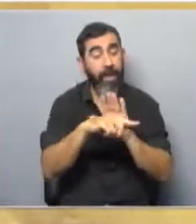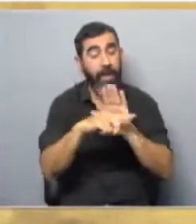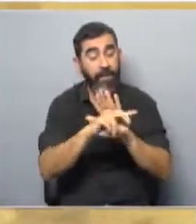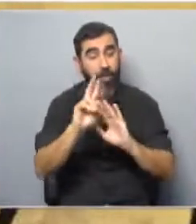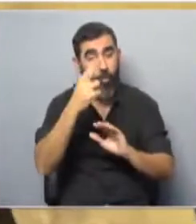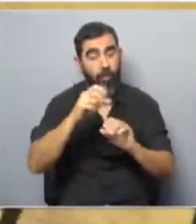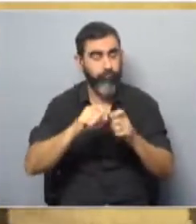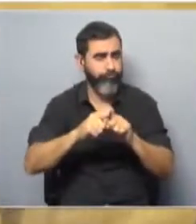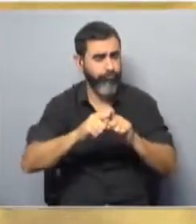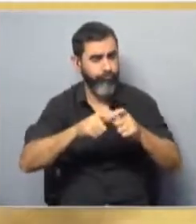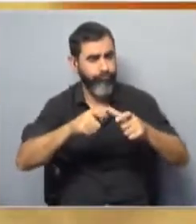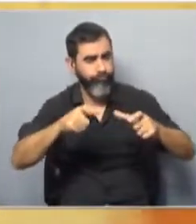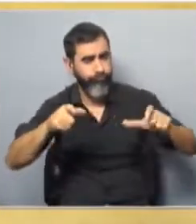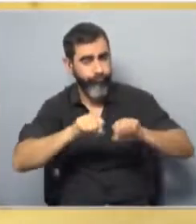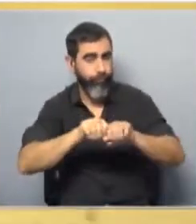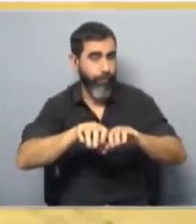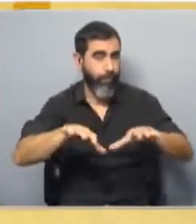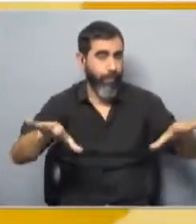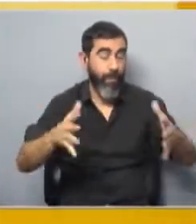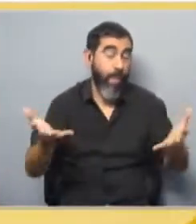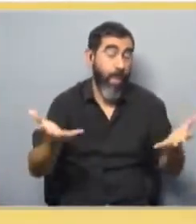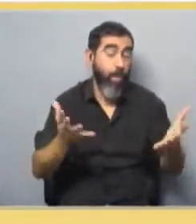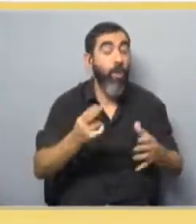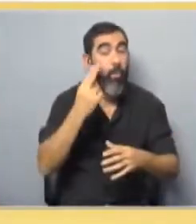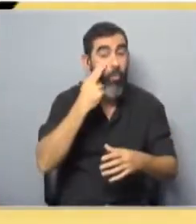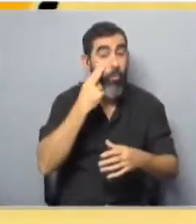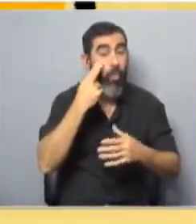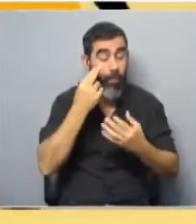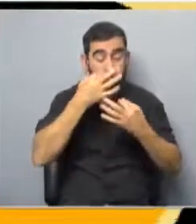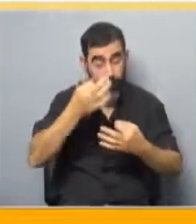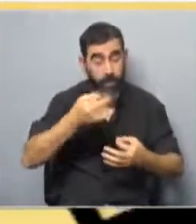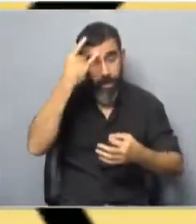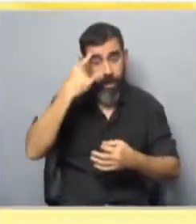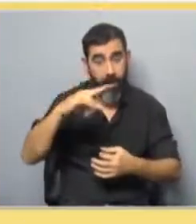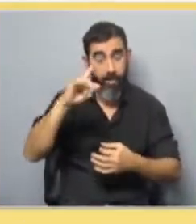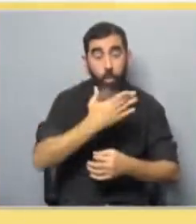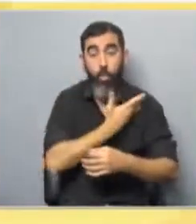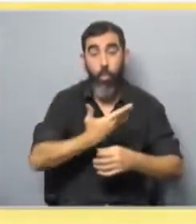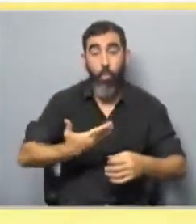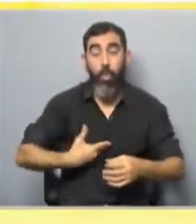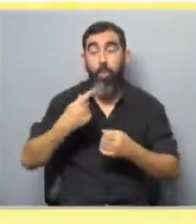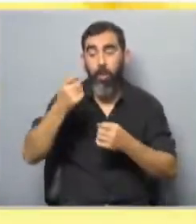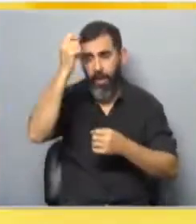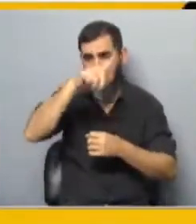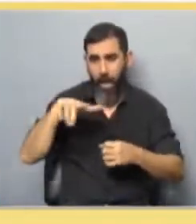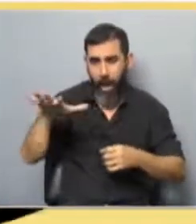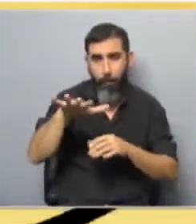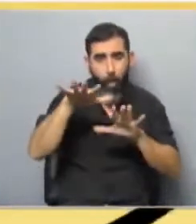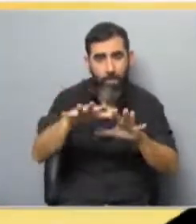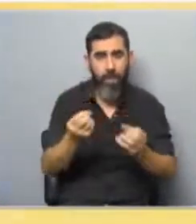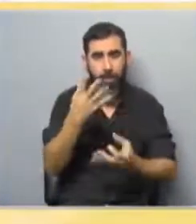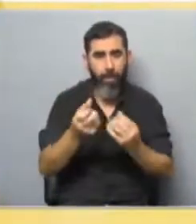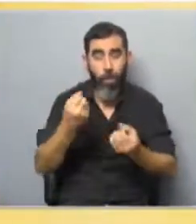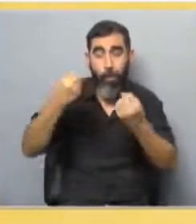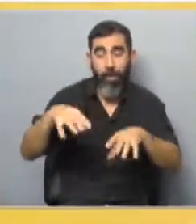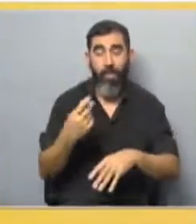y ahí comenzó a dispersarse. Y bueno, hoy es un problema, ¿no?, para los ganaderos, porque cuando se le invade el campo con esto, pierde